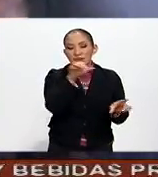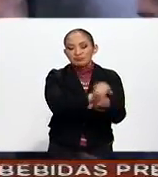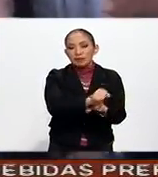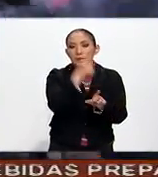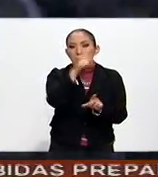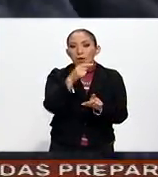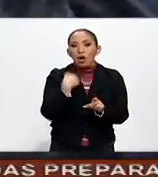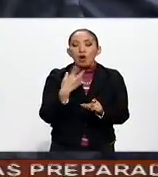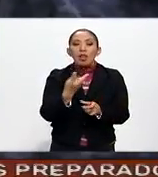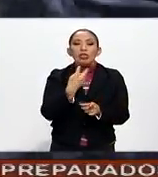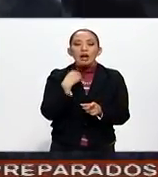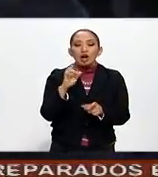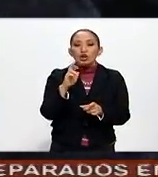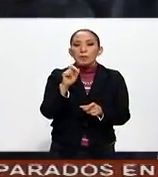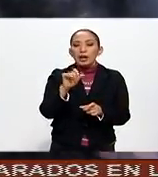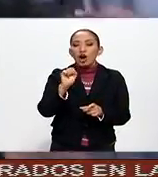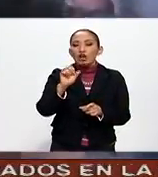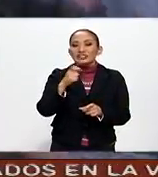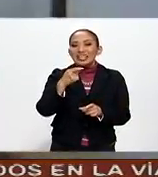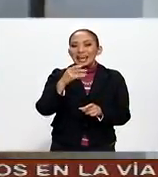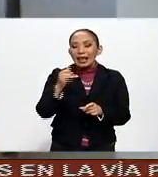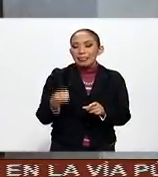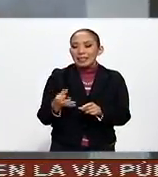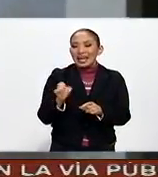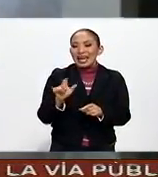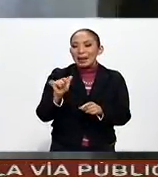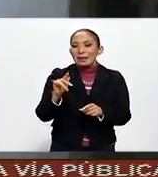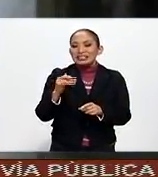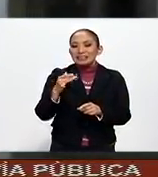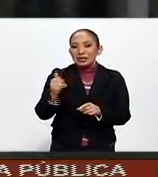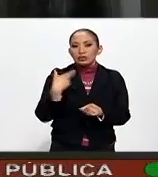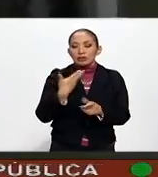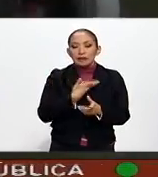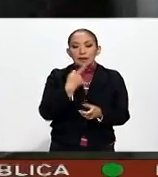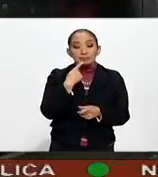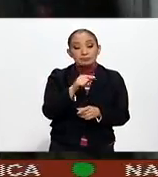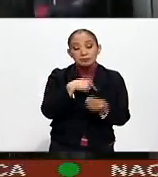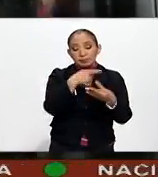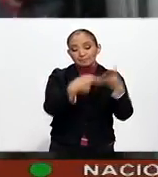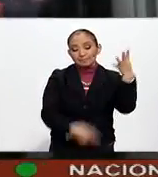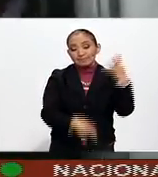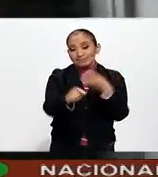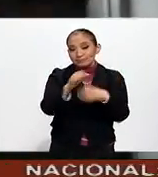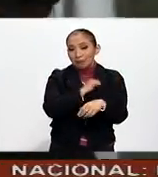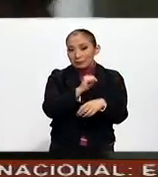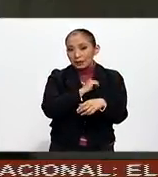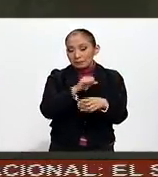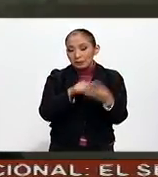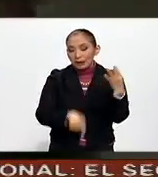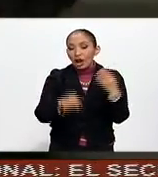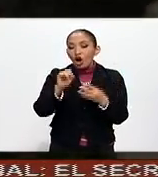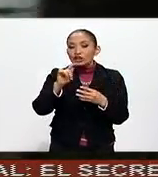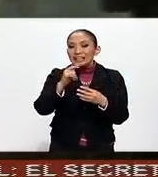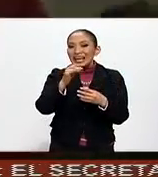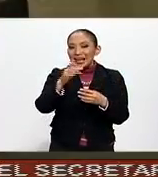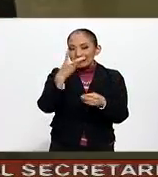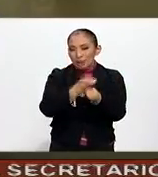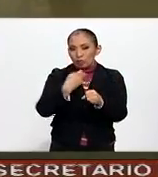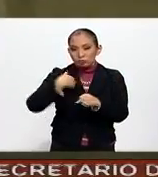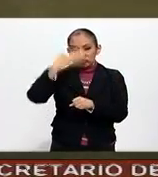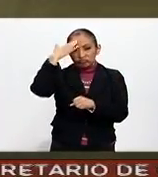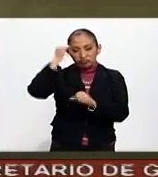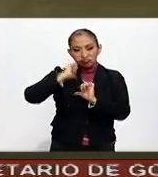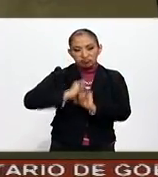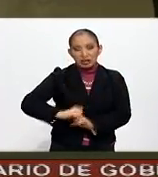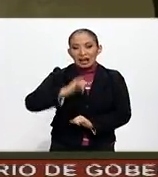por reclusión en contra de Rubén Oseguera González, alias El Menchito, quien enfrenta cargos por diversos delitos. Oseguera González, el segundo al mando